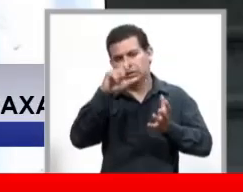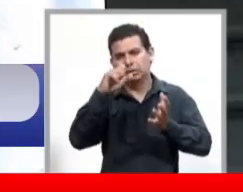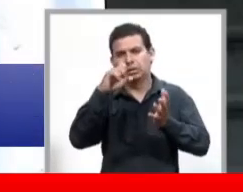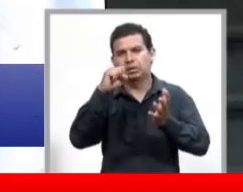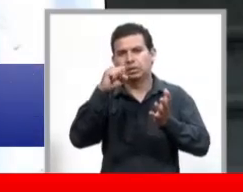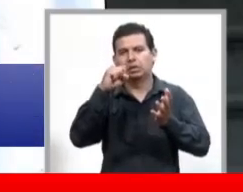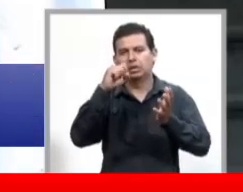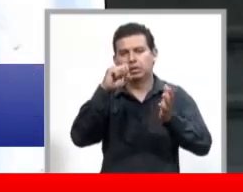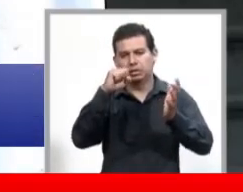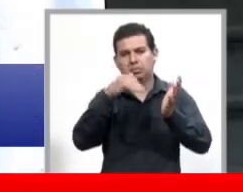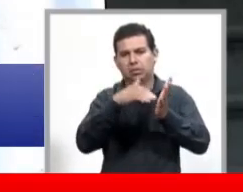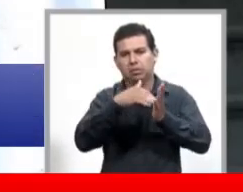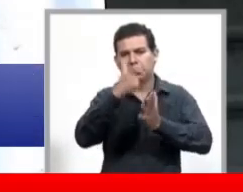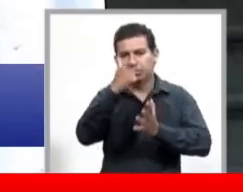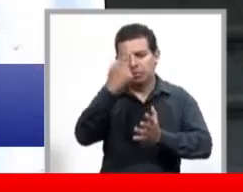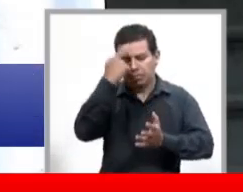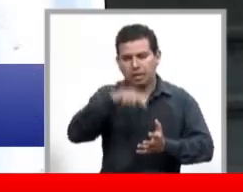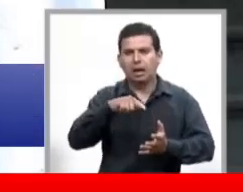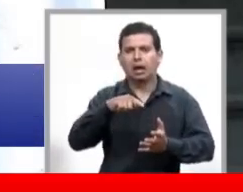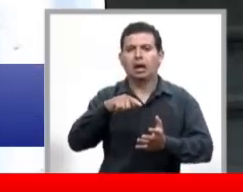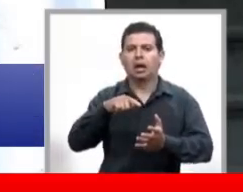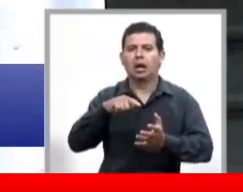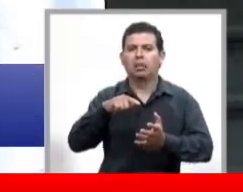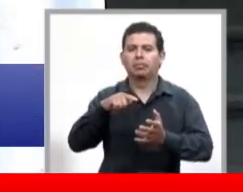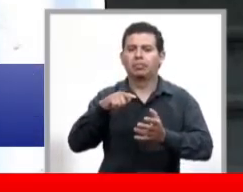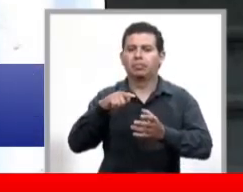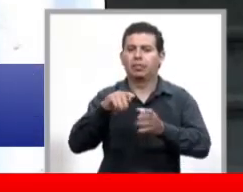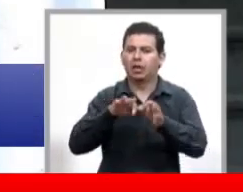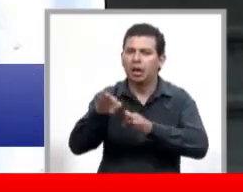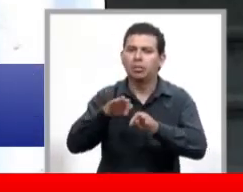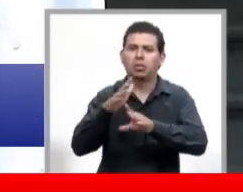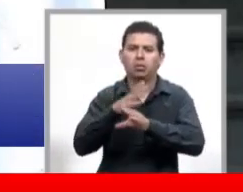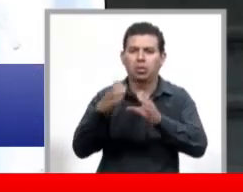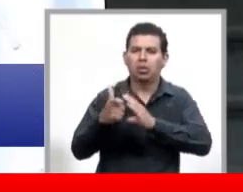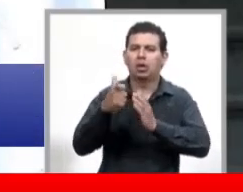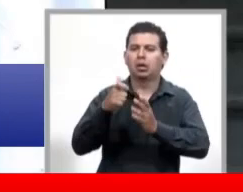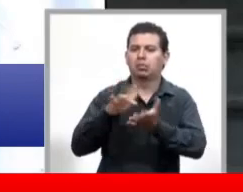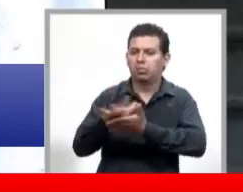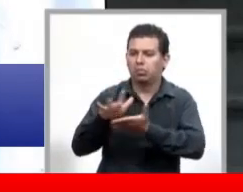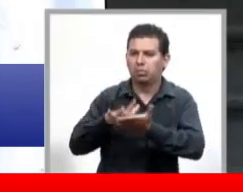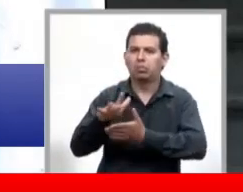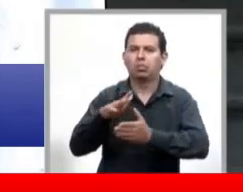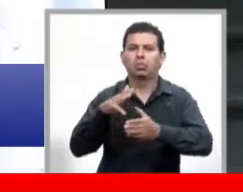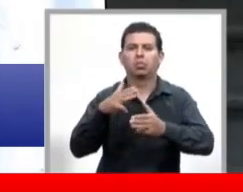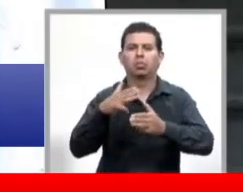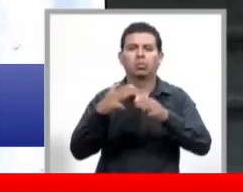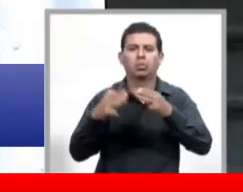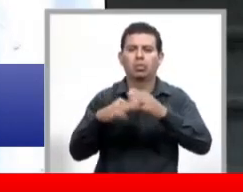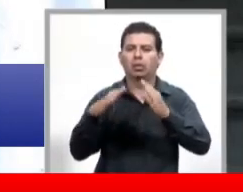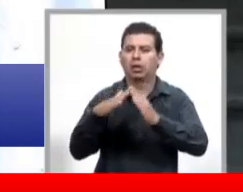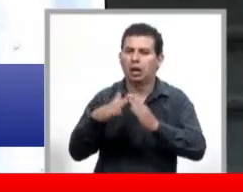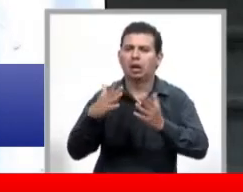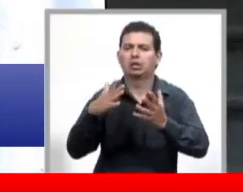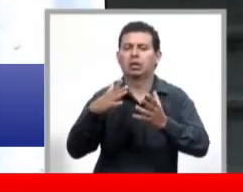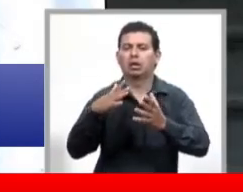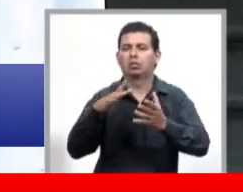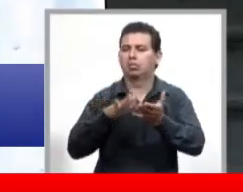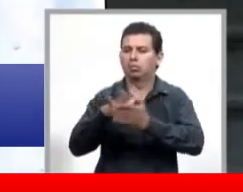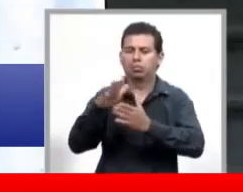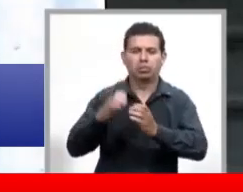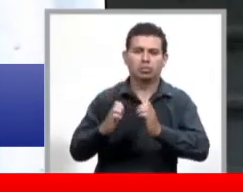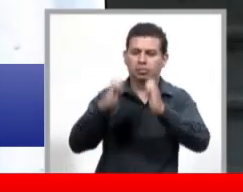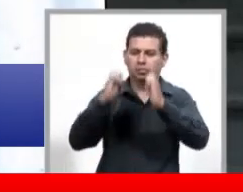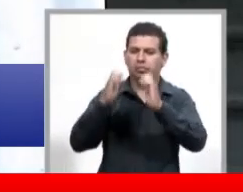104 obras, pero vendrán acompañadas también a acciones en materia de vivienda, que también consideramos